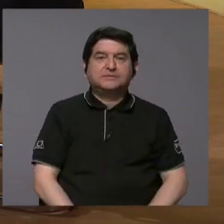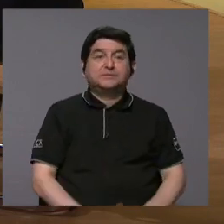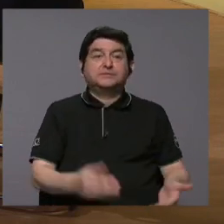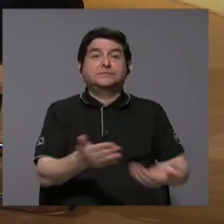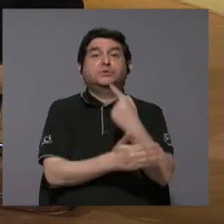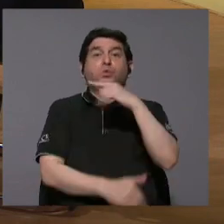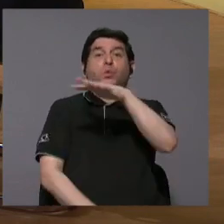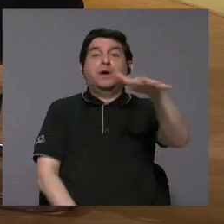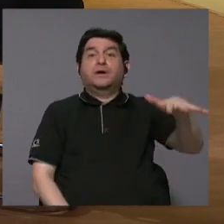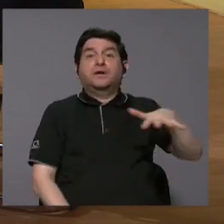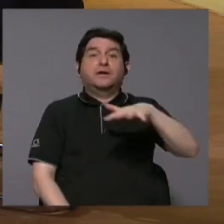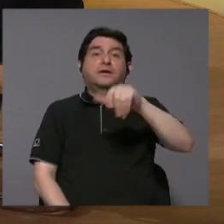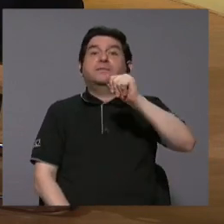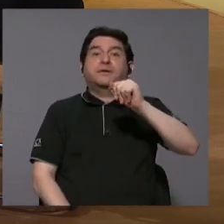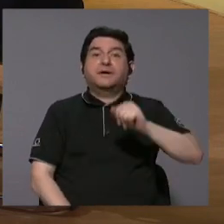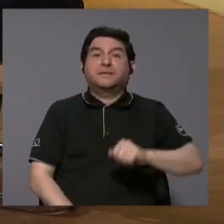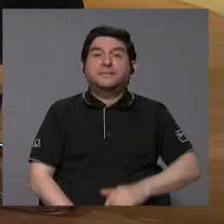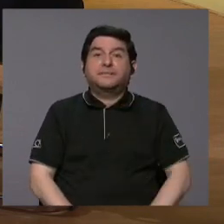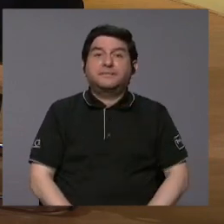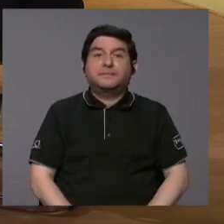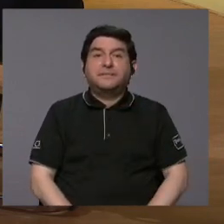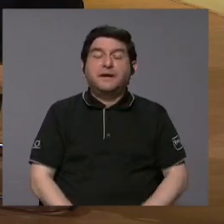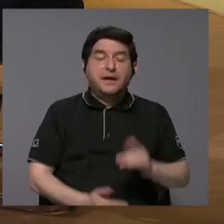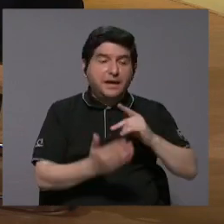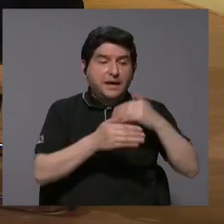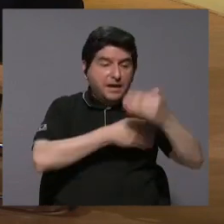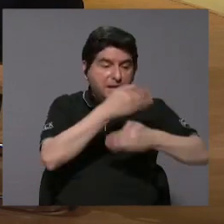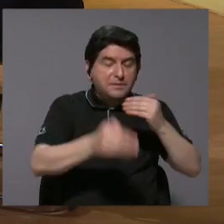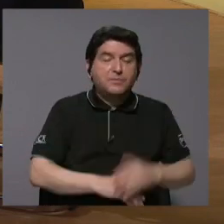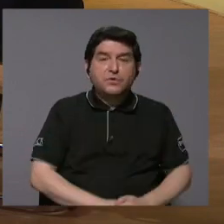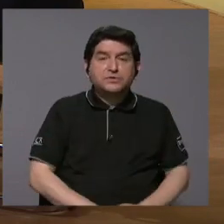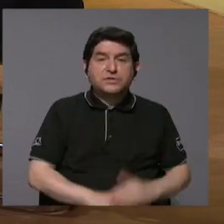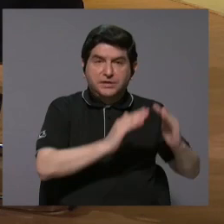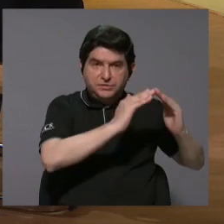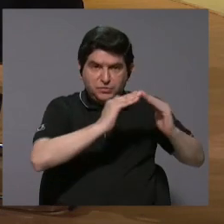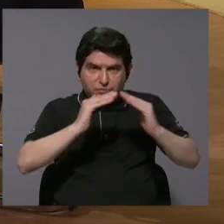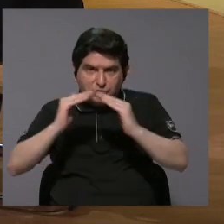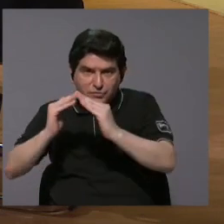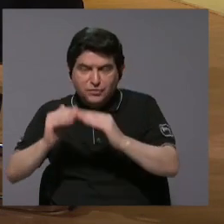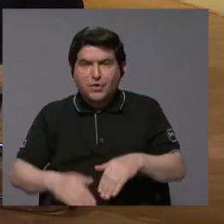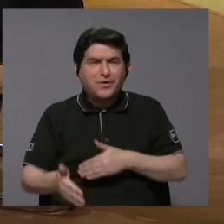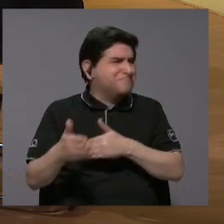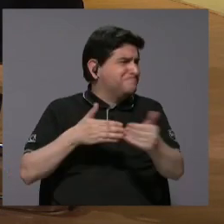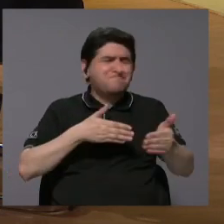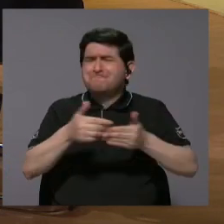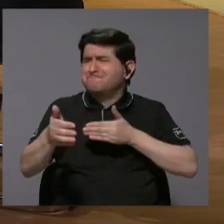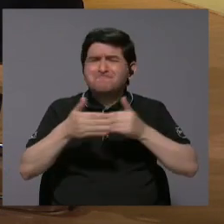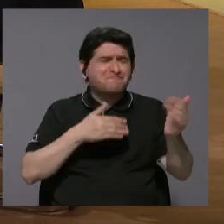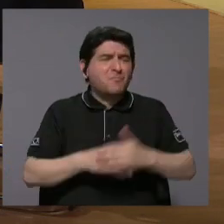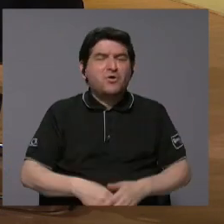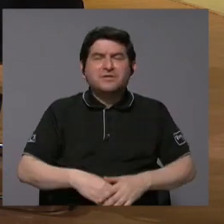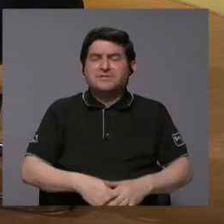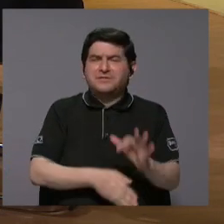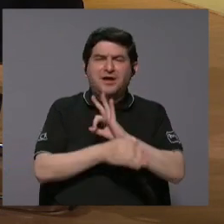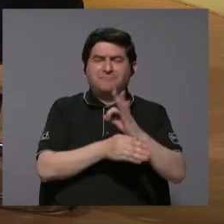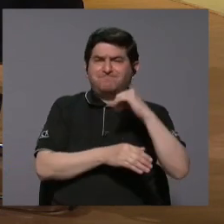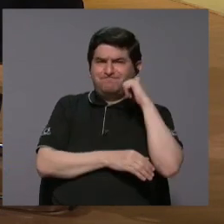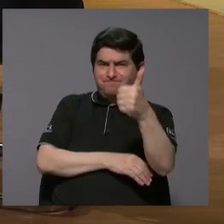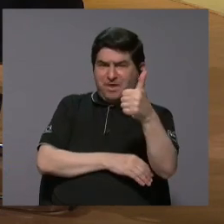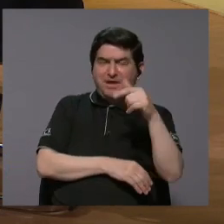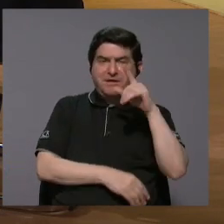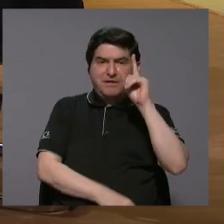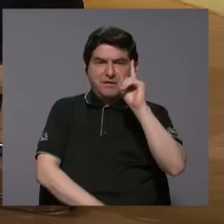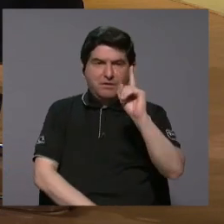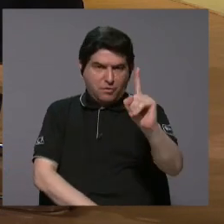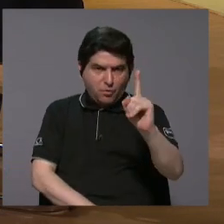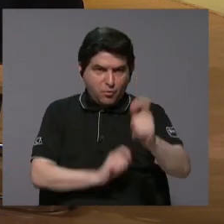nuevas realidades en urbanización, y entonces no importa qué tan eficaz sea un